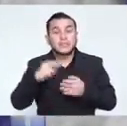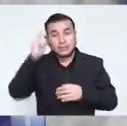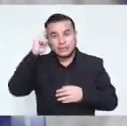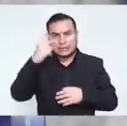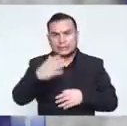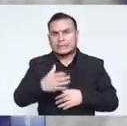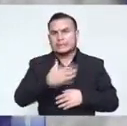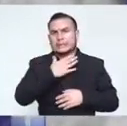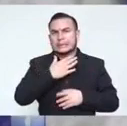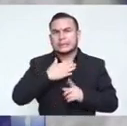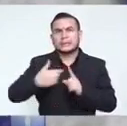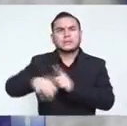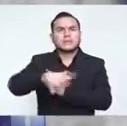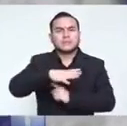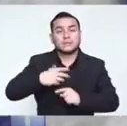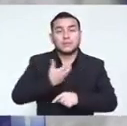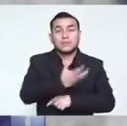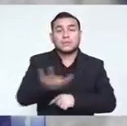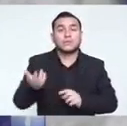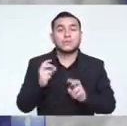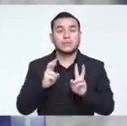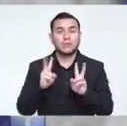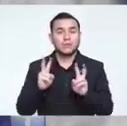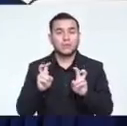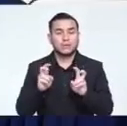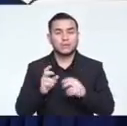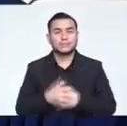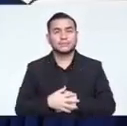a todos en todo sentido.